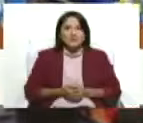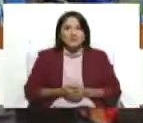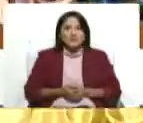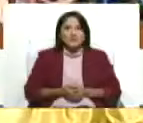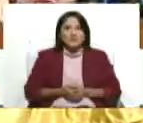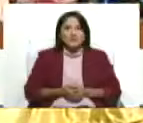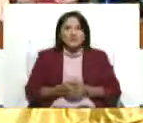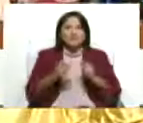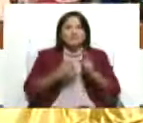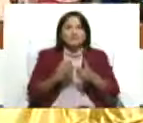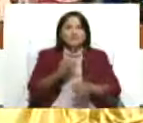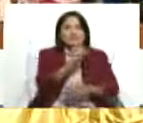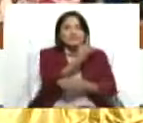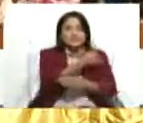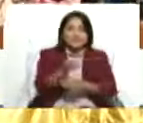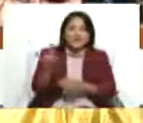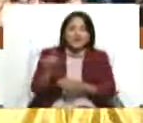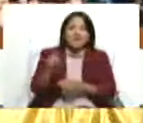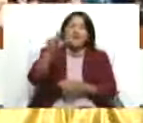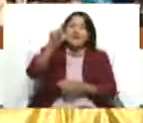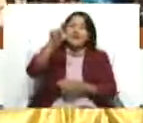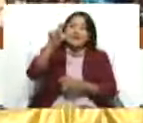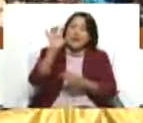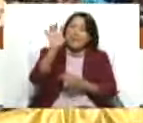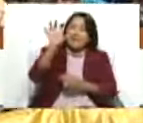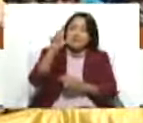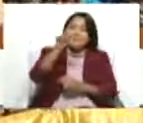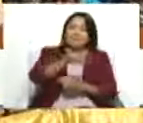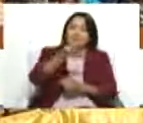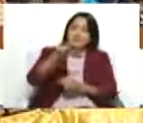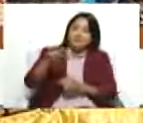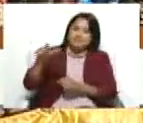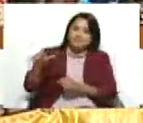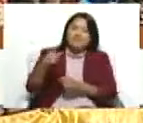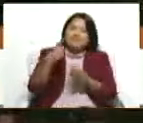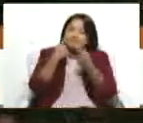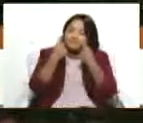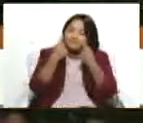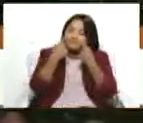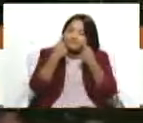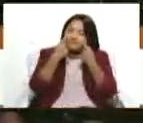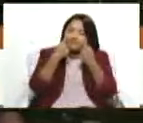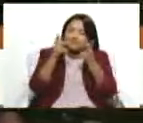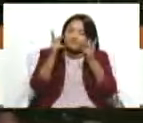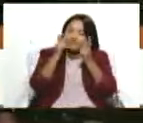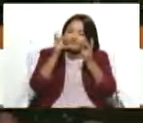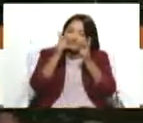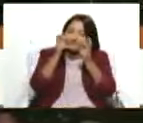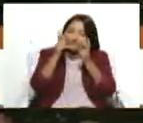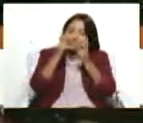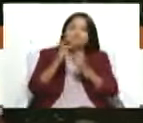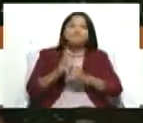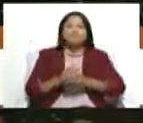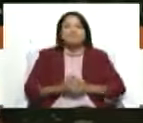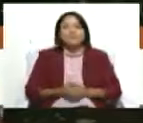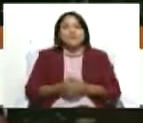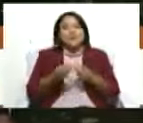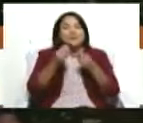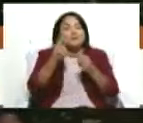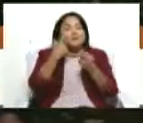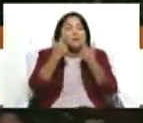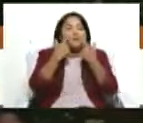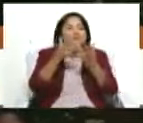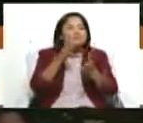Los traidores a la patria, el pueblo los está observando. Los está escuchando para ver su